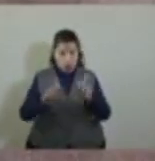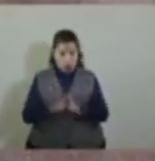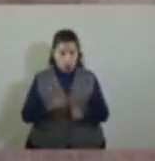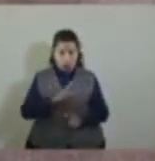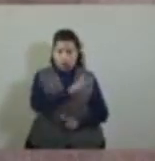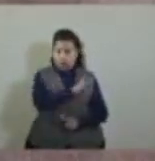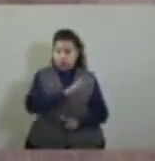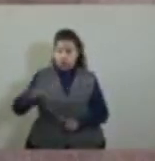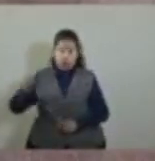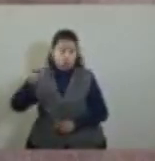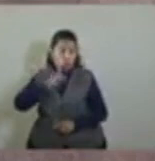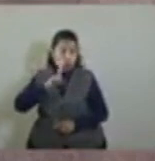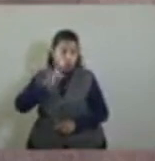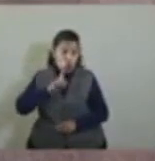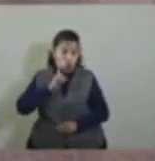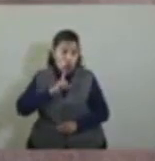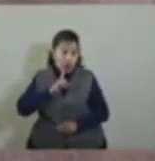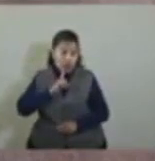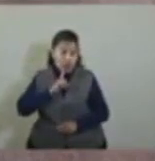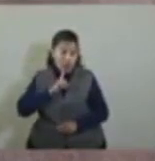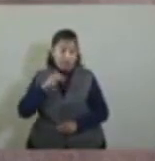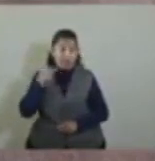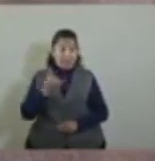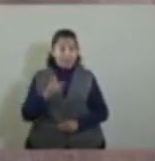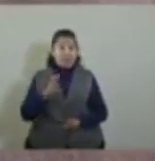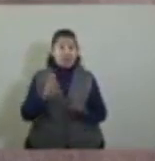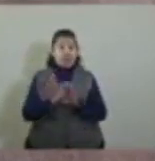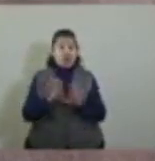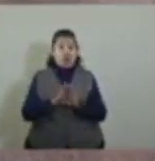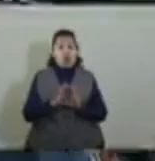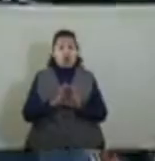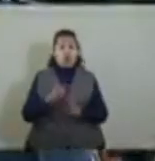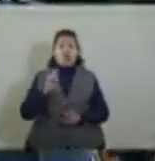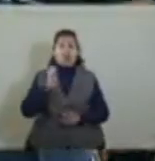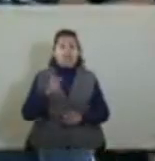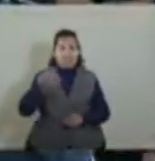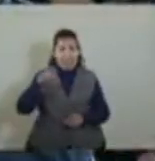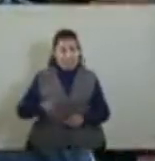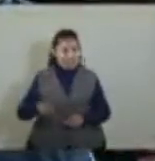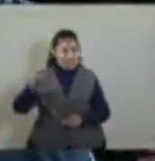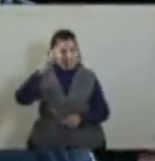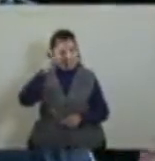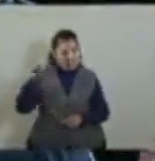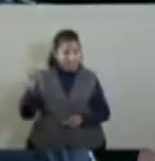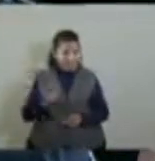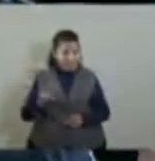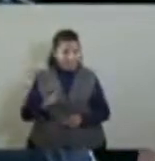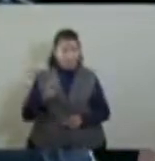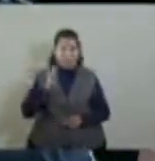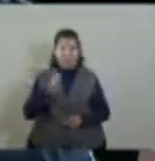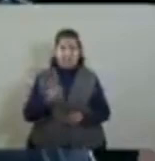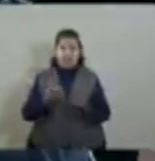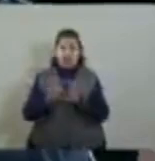mujeres. Nunca más se le regateará en Zacatecas el talento.